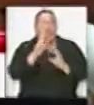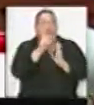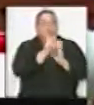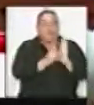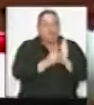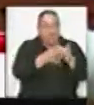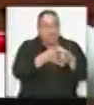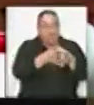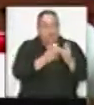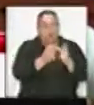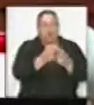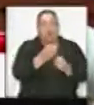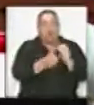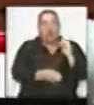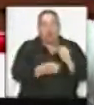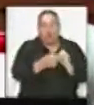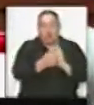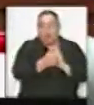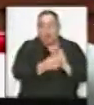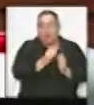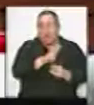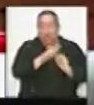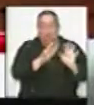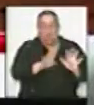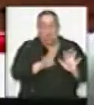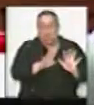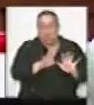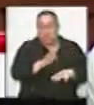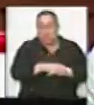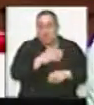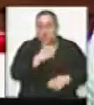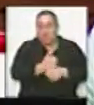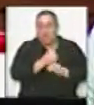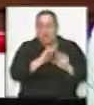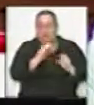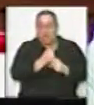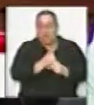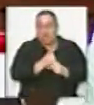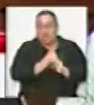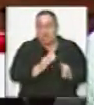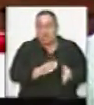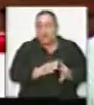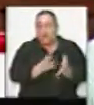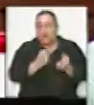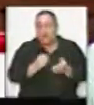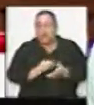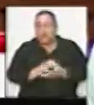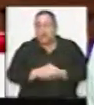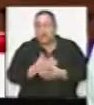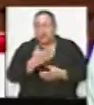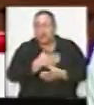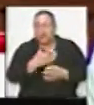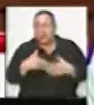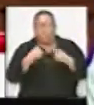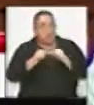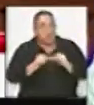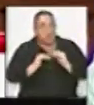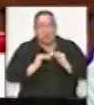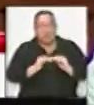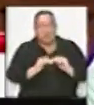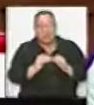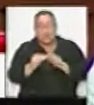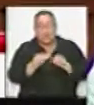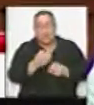dictámenes. Una es en la modificación del artículo 39 sobre la obligación de transparencia. Y quisiera, presidente, que se pueda mantener lo